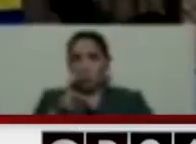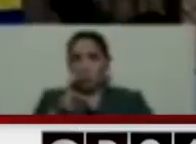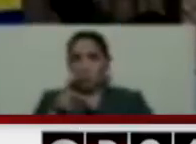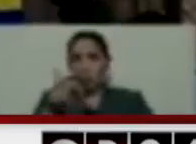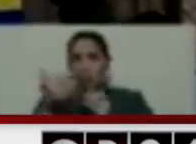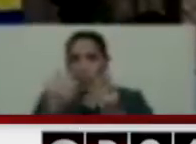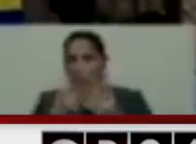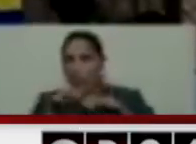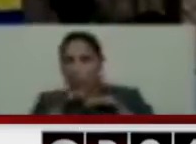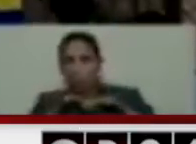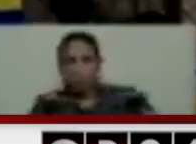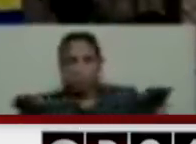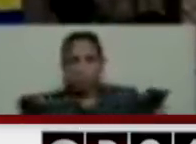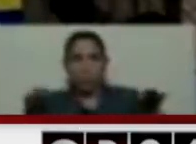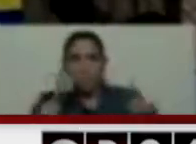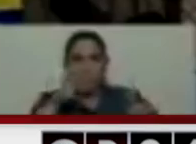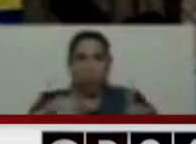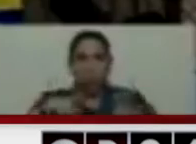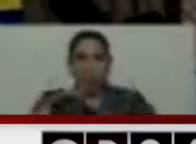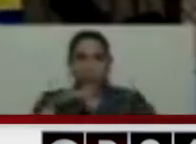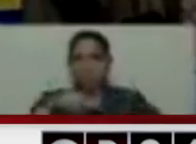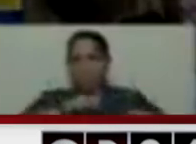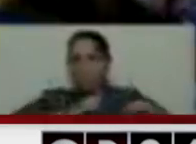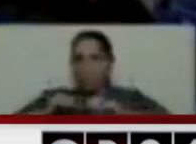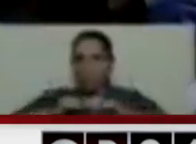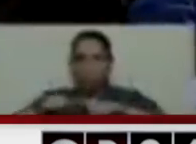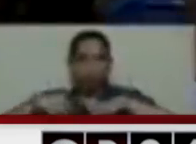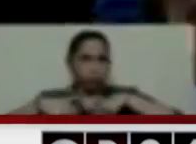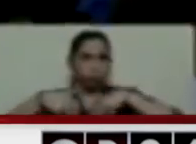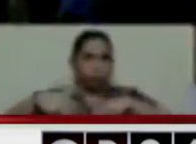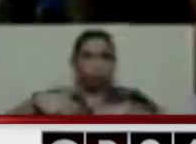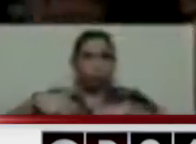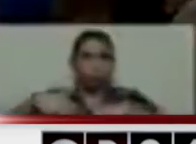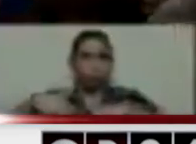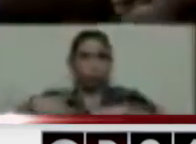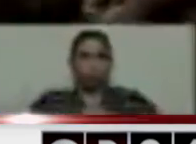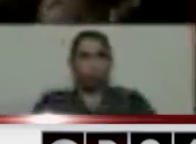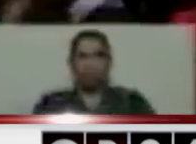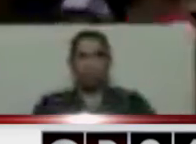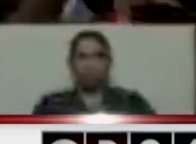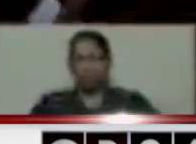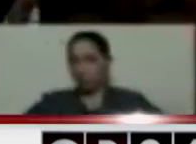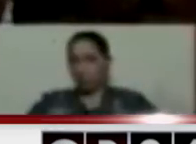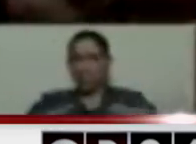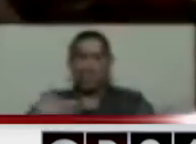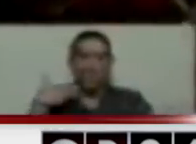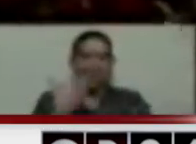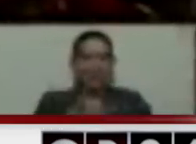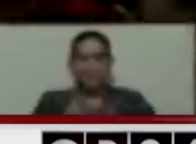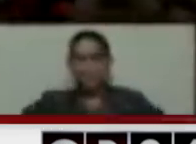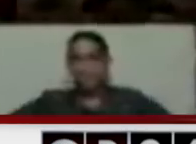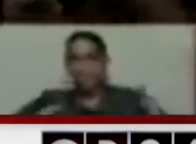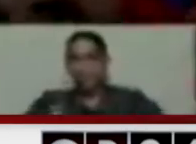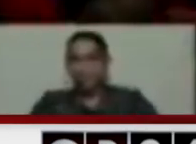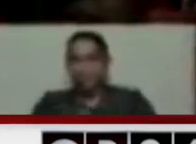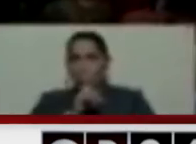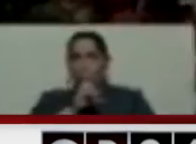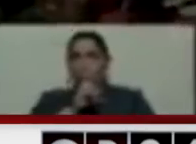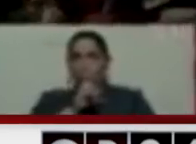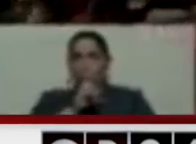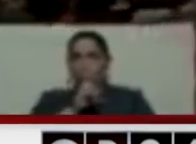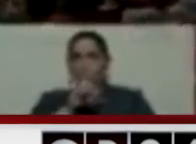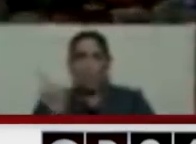habrá un debate interno profundo, porque yo creo que ahí hay hombres con pensamiento bolivariano, hombres con